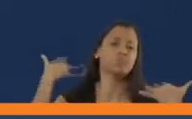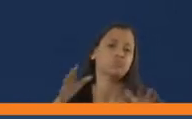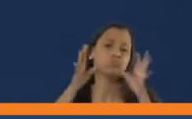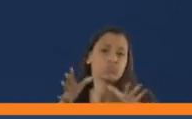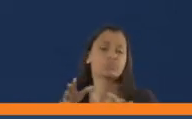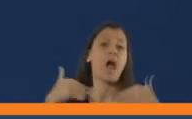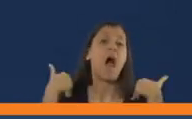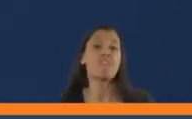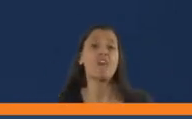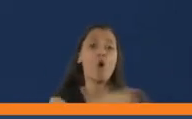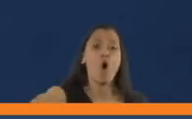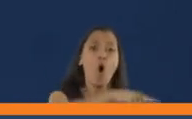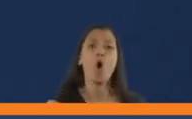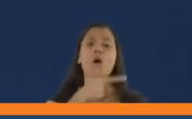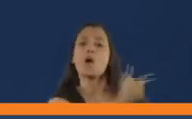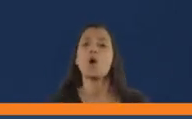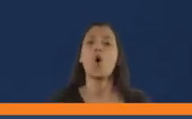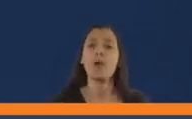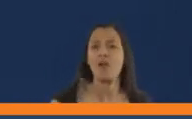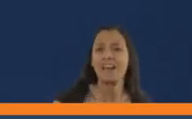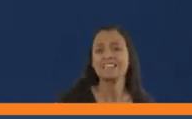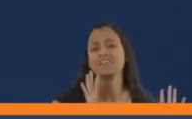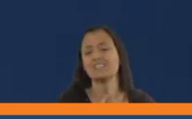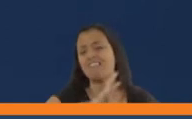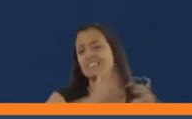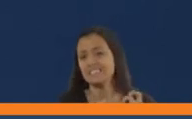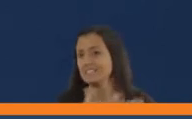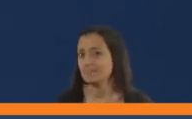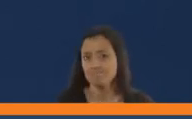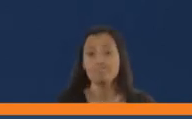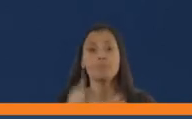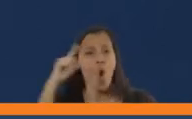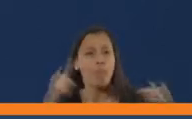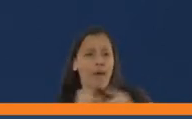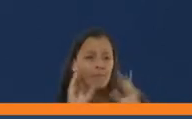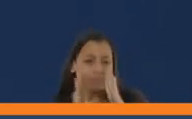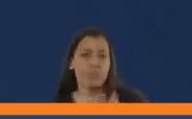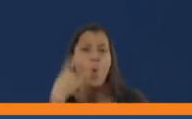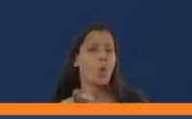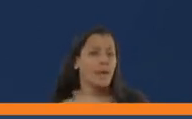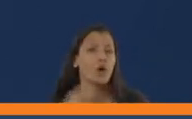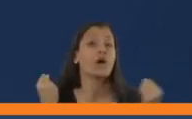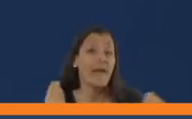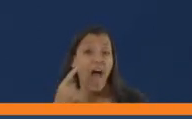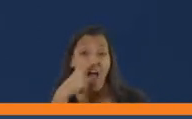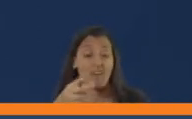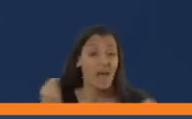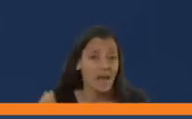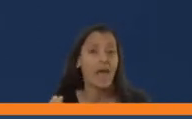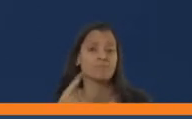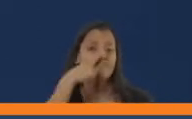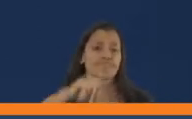gobierno argentino en decadencia lo hizo con el solo propósito de impedir lo que acabó siendo el